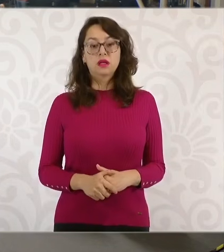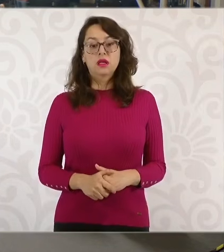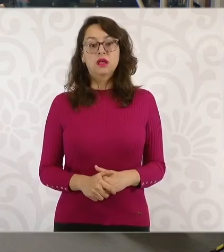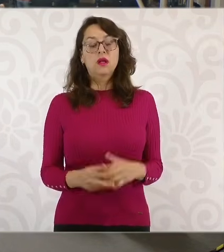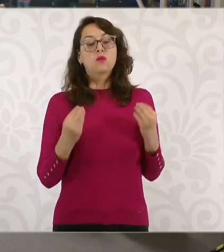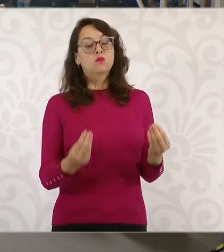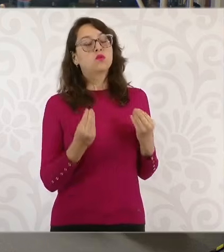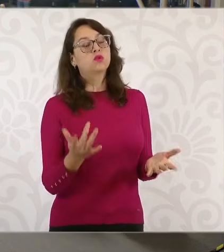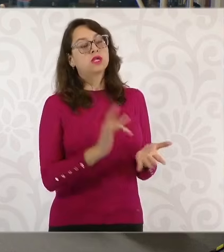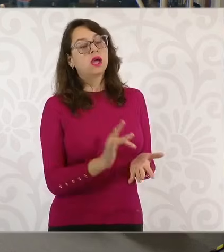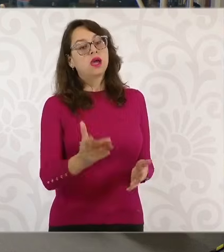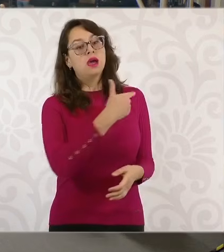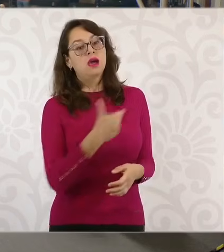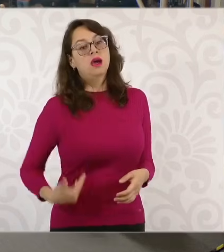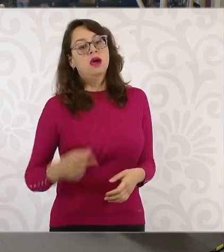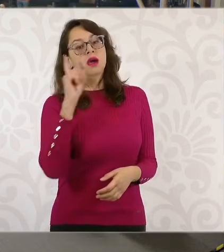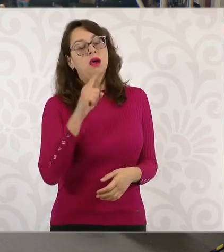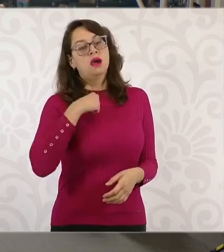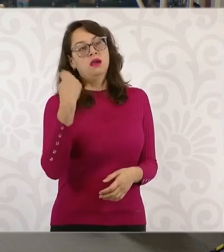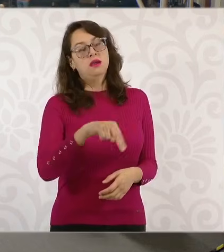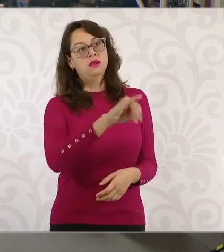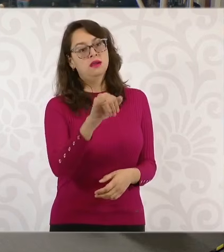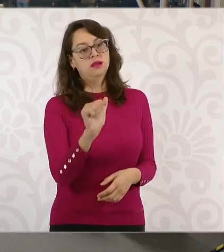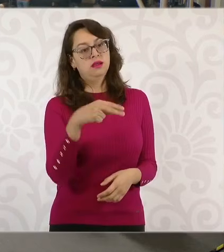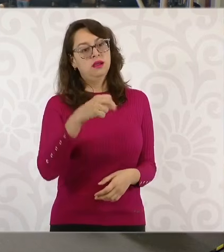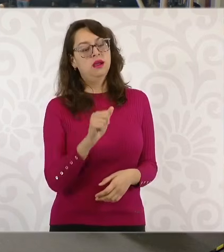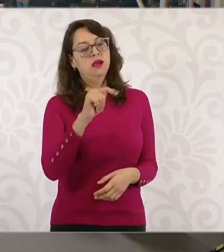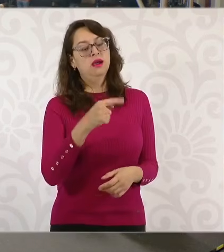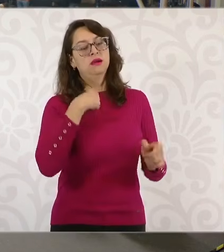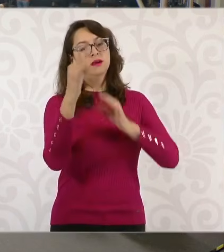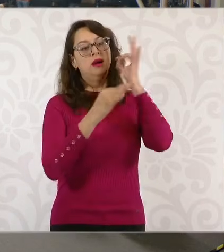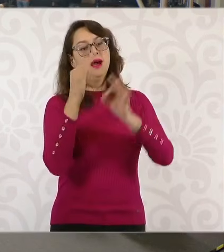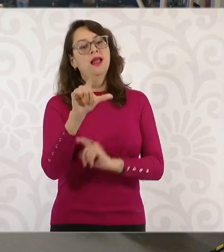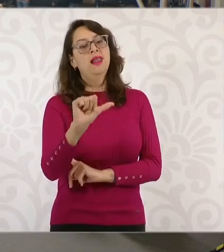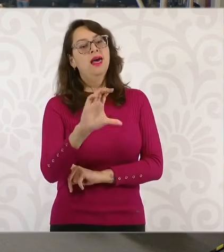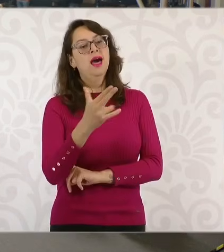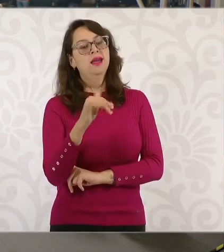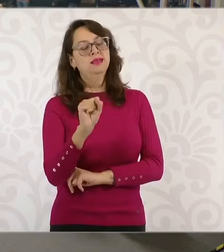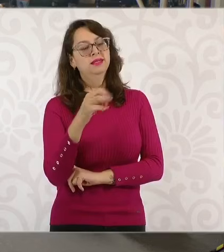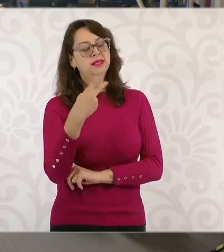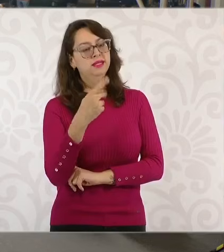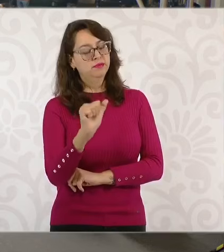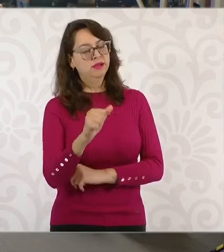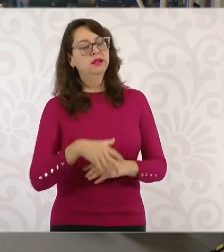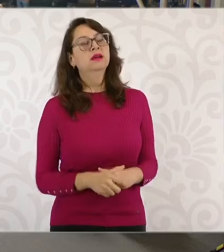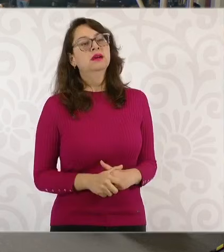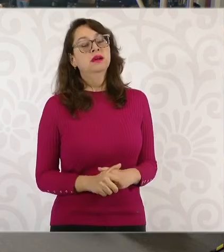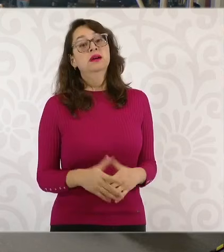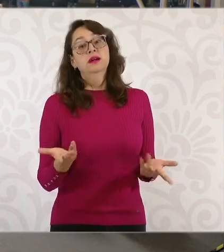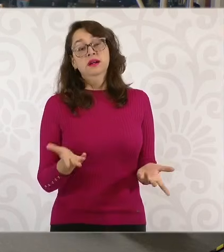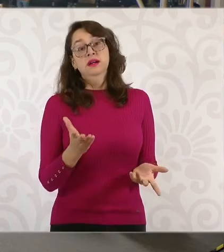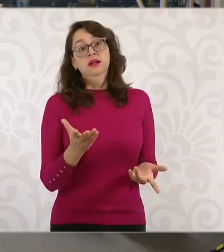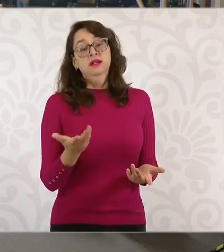Muchísimas gracias, Presidenta. Janet Galindo, de Grupo Transmedia La Chispa. Presidenta, nos acaban de dar esta